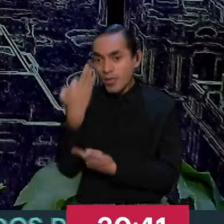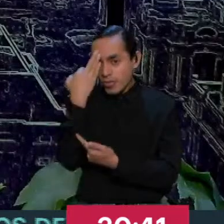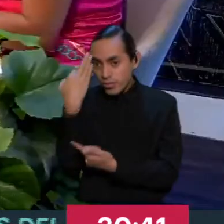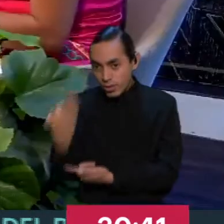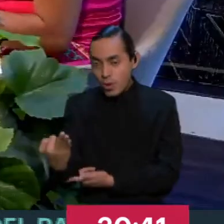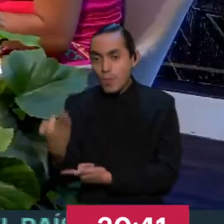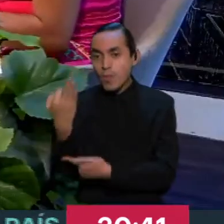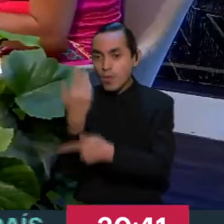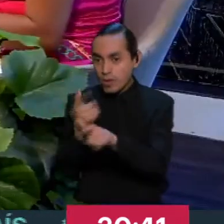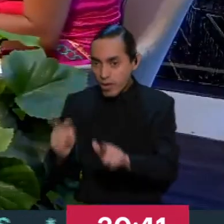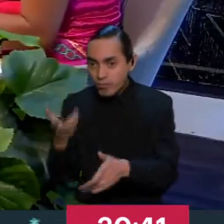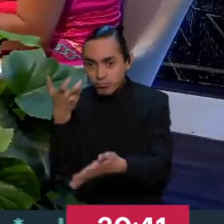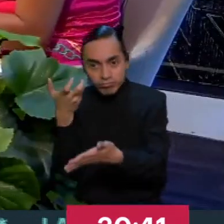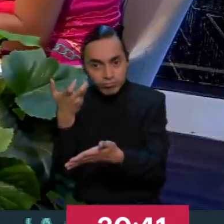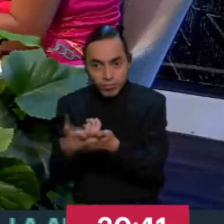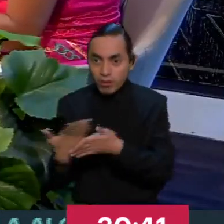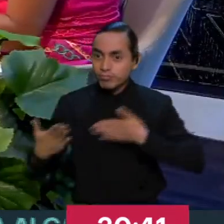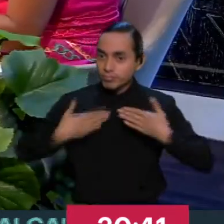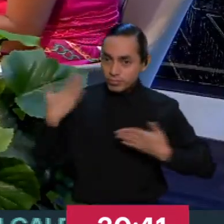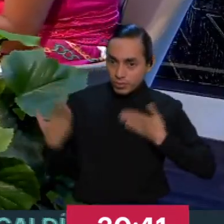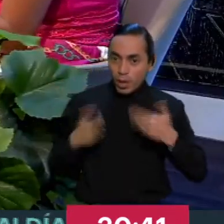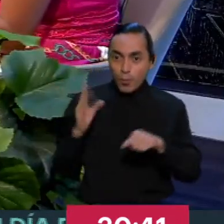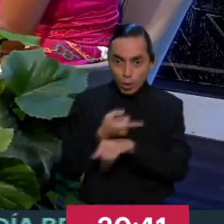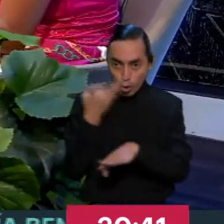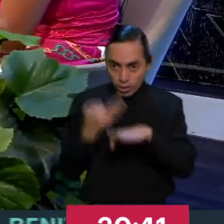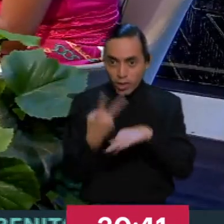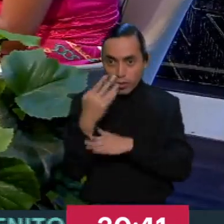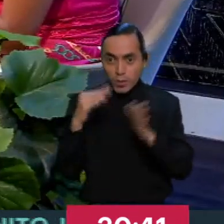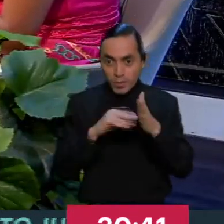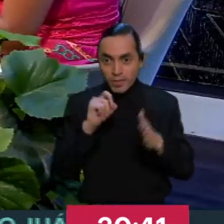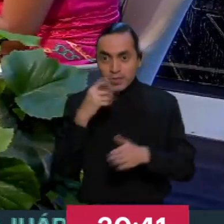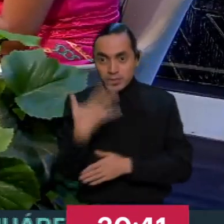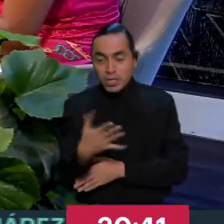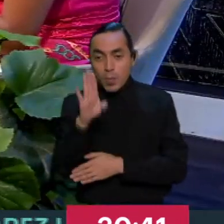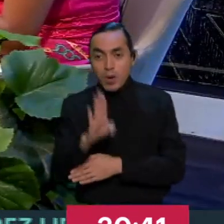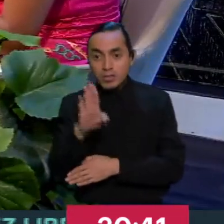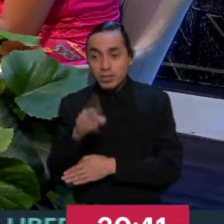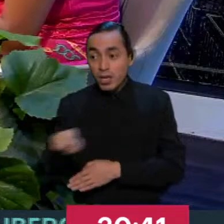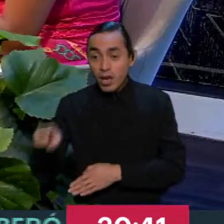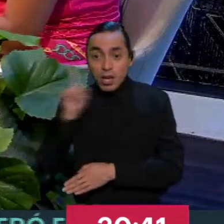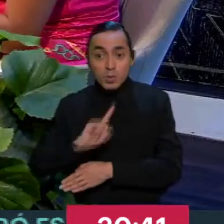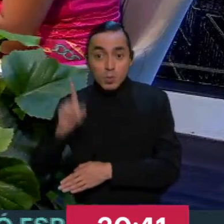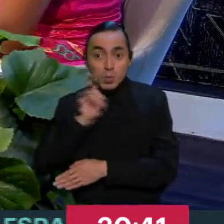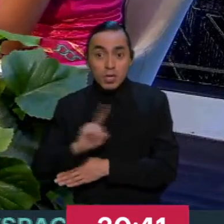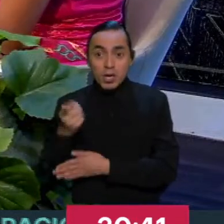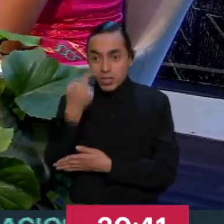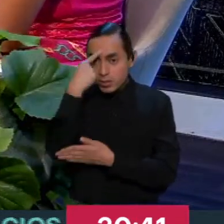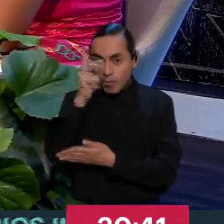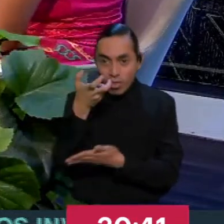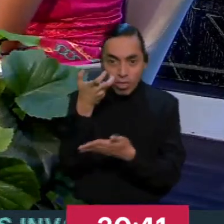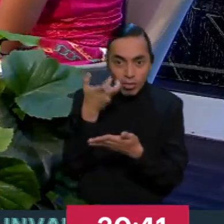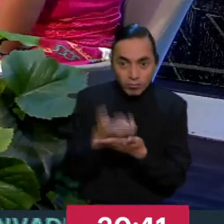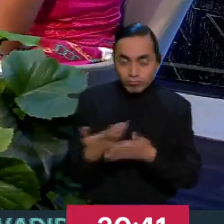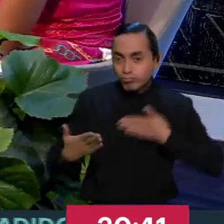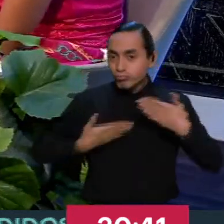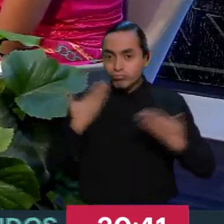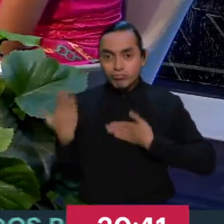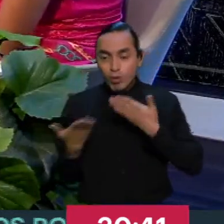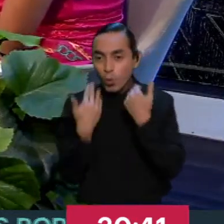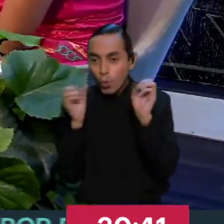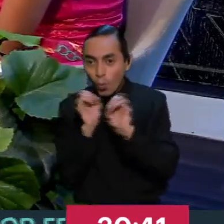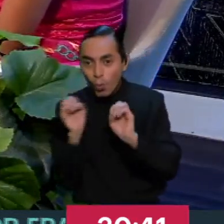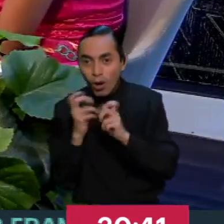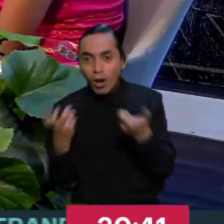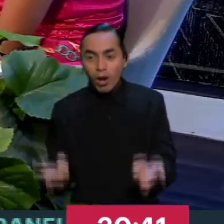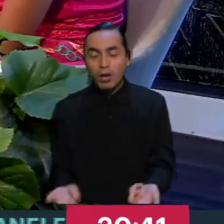sea, en verdad, estamos en 2025 y pareciera como si las mujeres no tuviéramos derecho al tiempo libre. Claro. Entonces, algo básico, ¿no? Sí, y que no